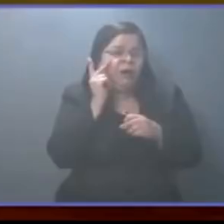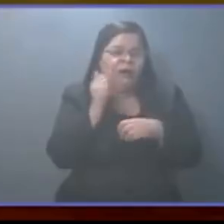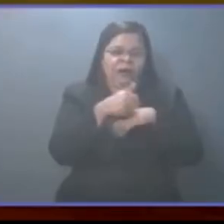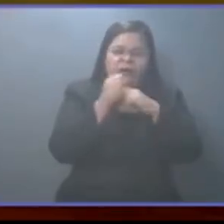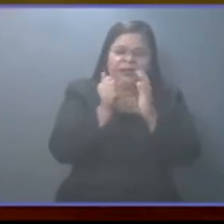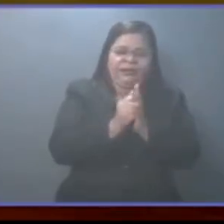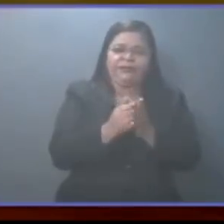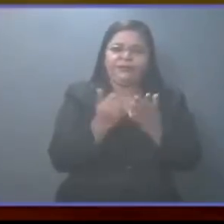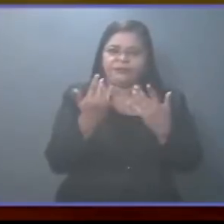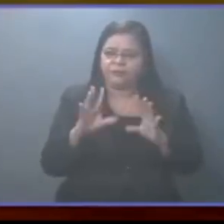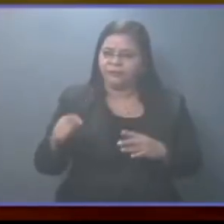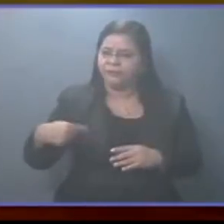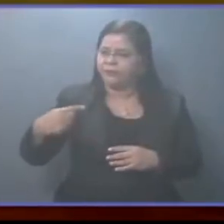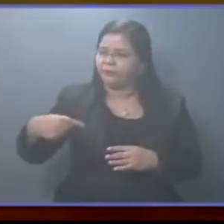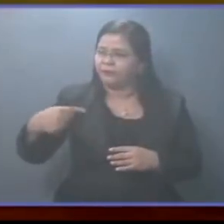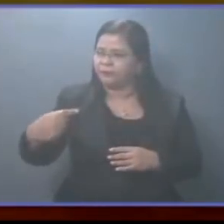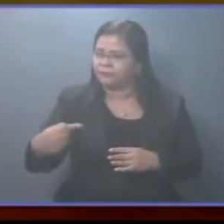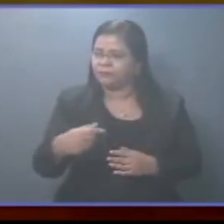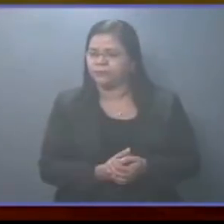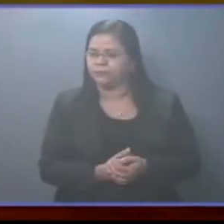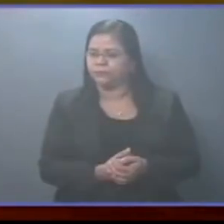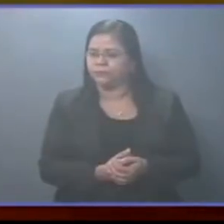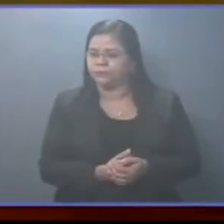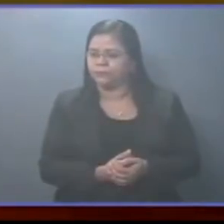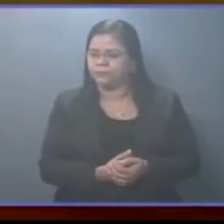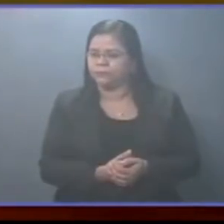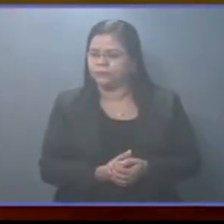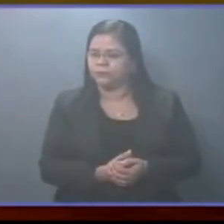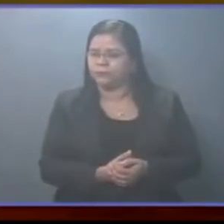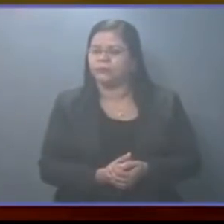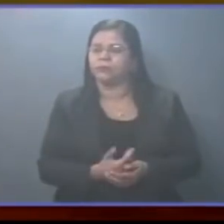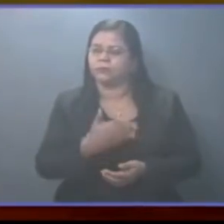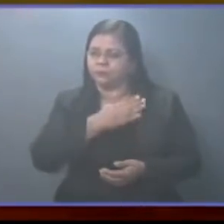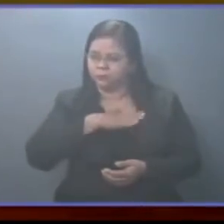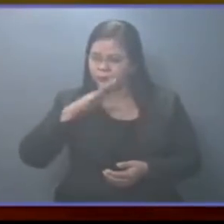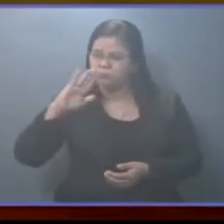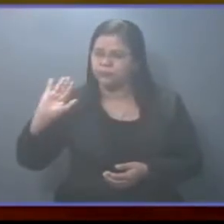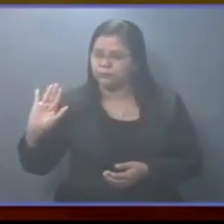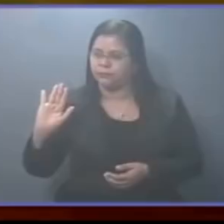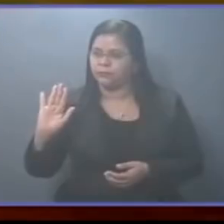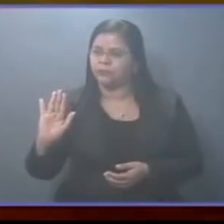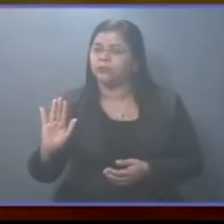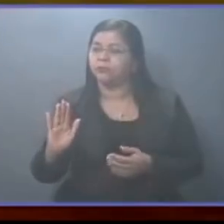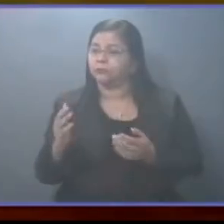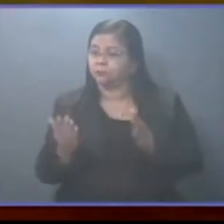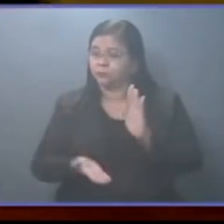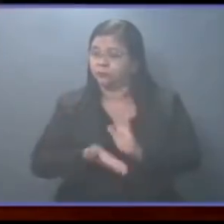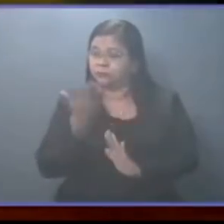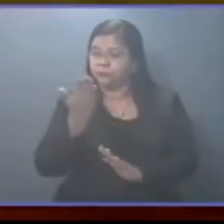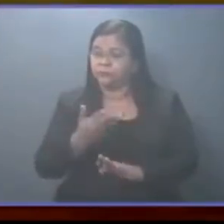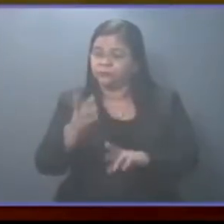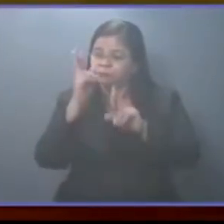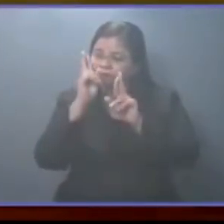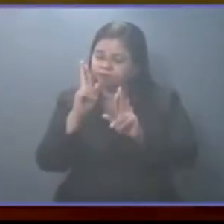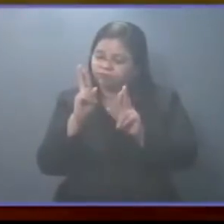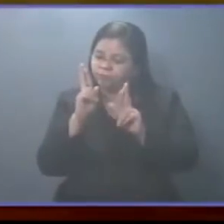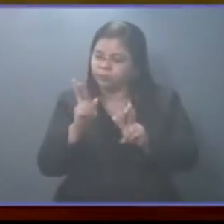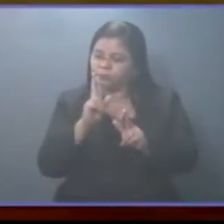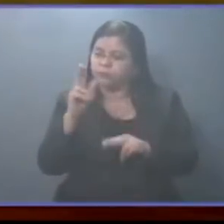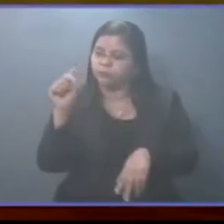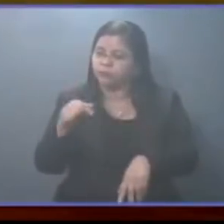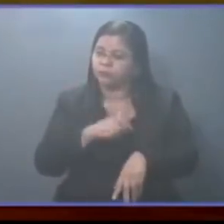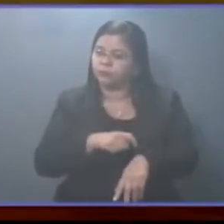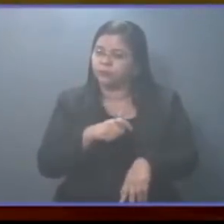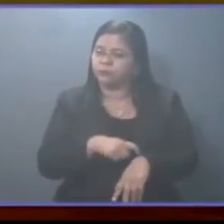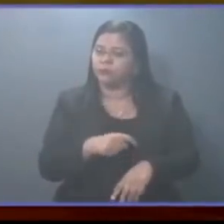negativa siempre estuvo cumpliendo y sobrepasando las expectativas que el